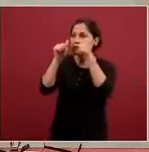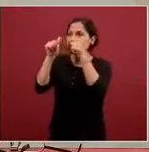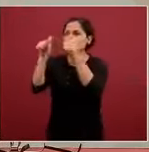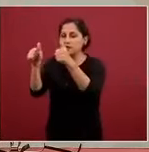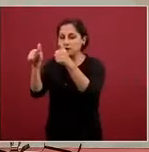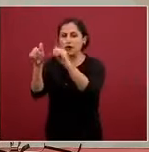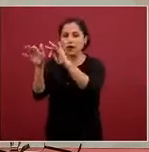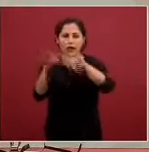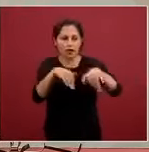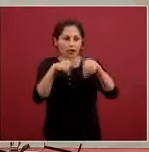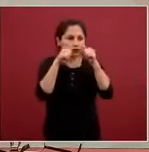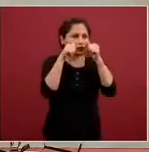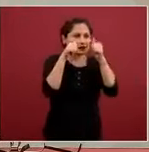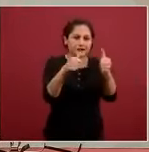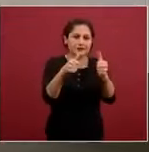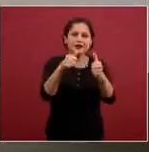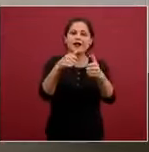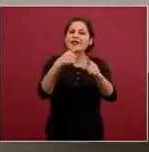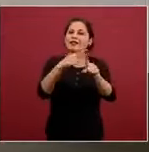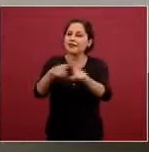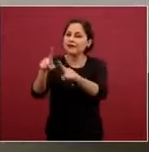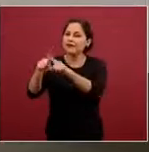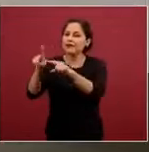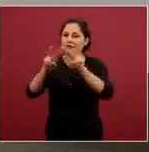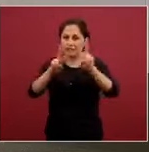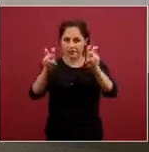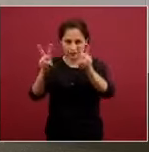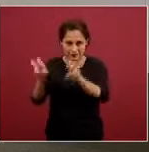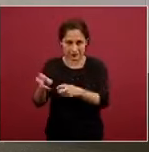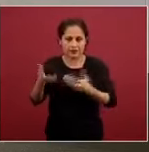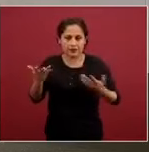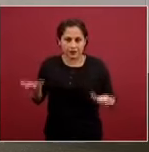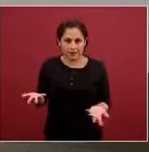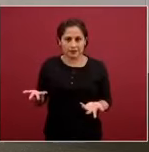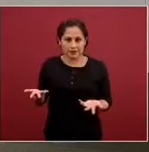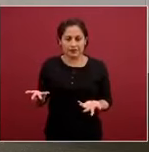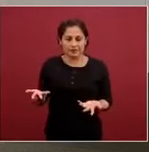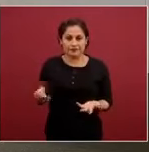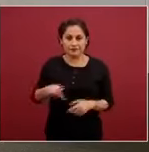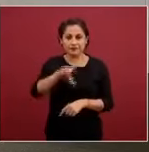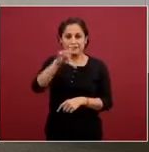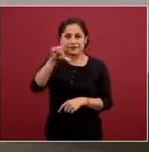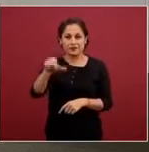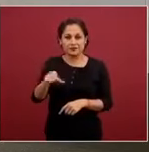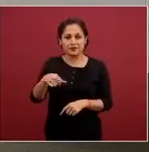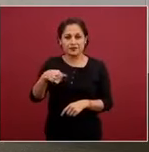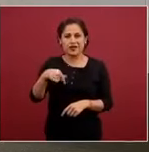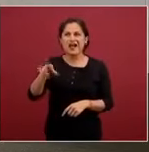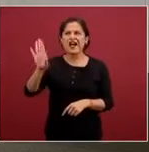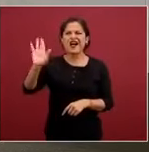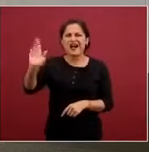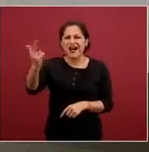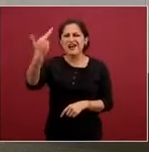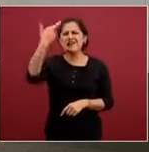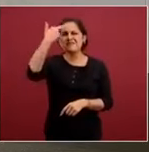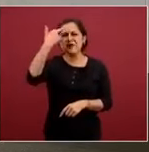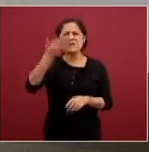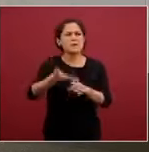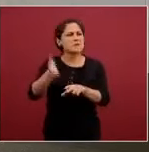son inmediatamente relevantes. Y en el momento en que los necesitamos, decimos, sí, me dijeron que había esto, y ya se me